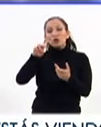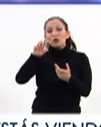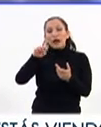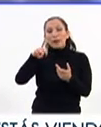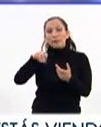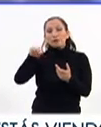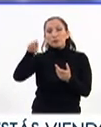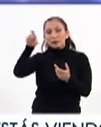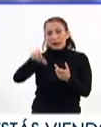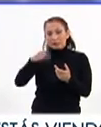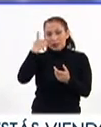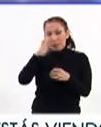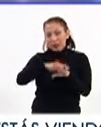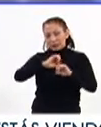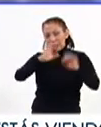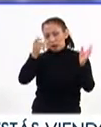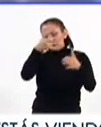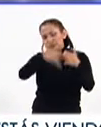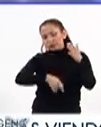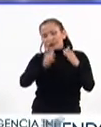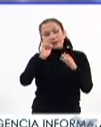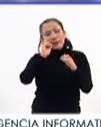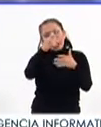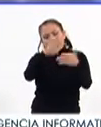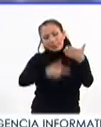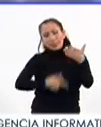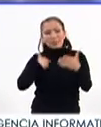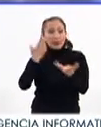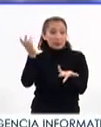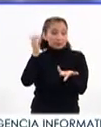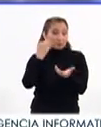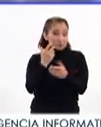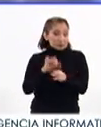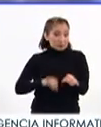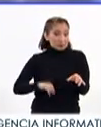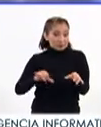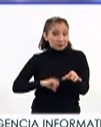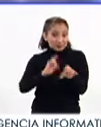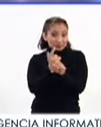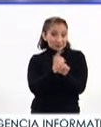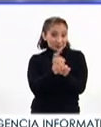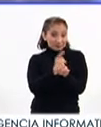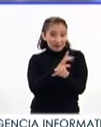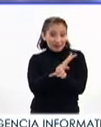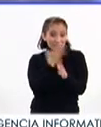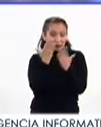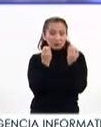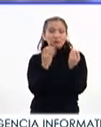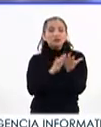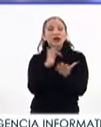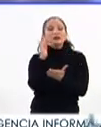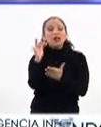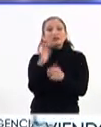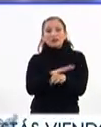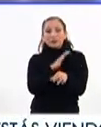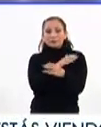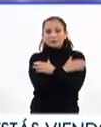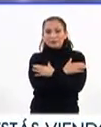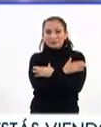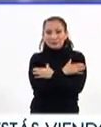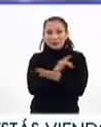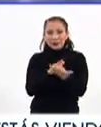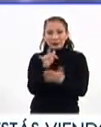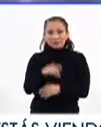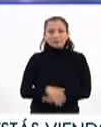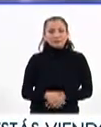nsjuriquilla.unam.mx para más detalles y poder acceder a esta interesante propuesta de nuestra máxima casa de estudios. Muchísimas gracias, un excelente abrazo. Gracias